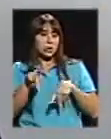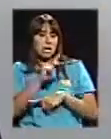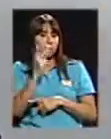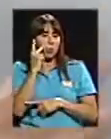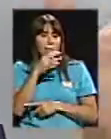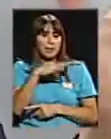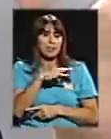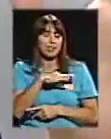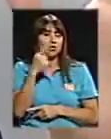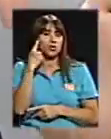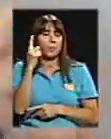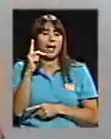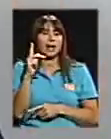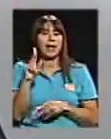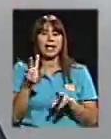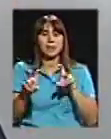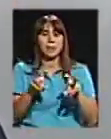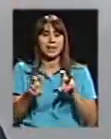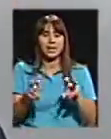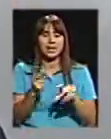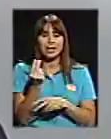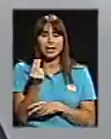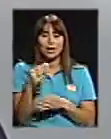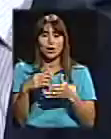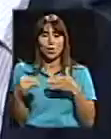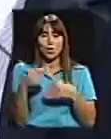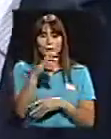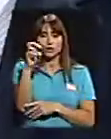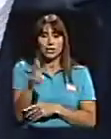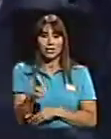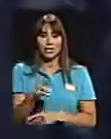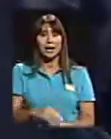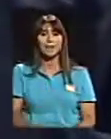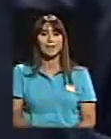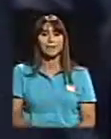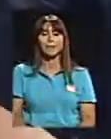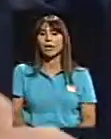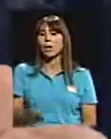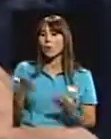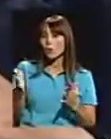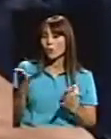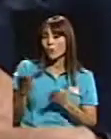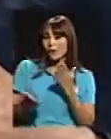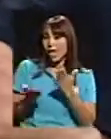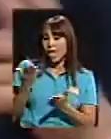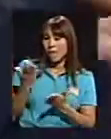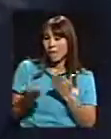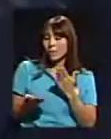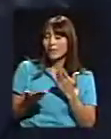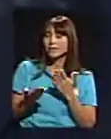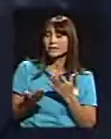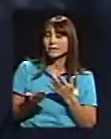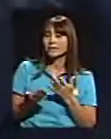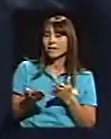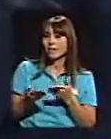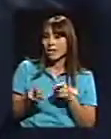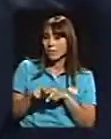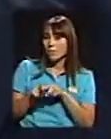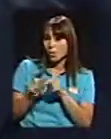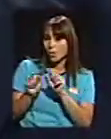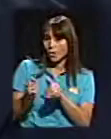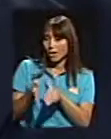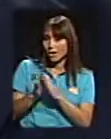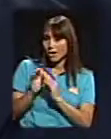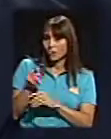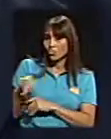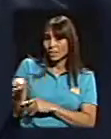así. Tal vez un detalle, don Max, que le iba a pedir, dada la claridad con que explicó la otra cosa, es ¿por qué no le explica a las amigas